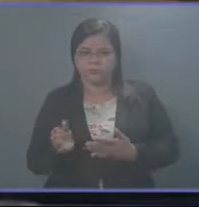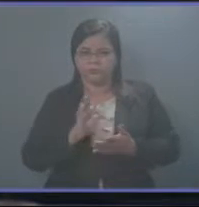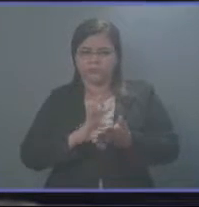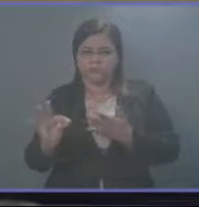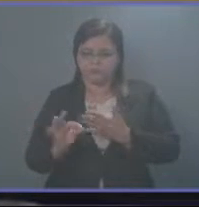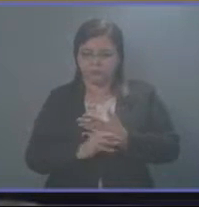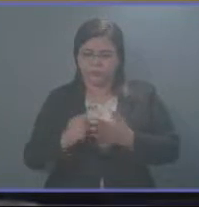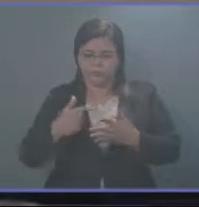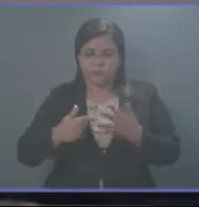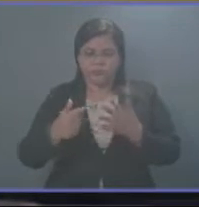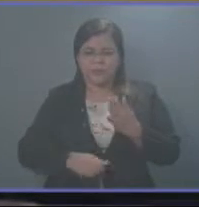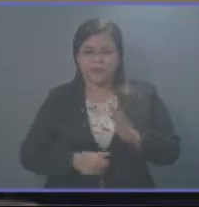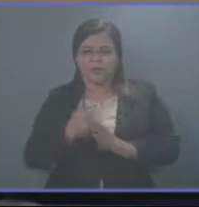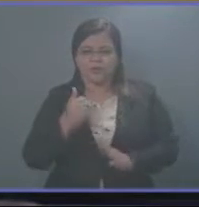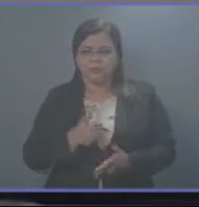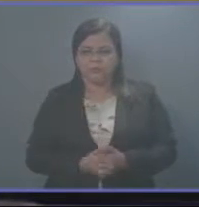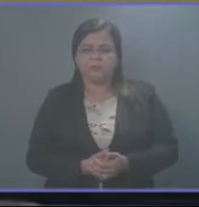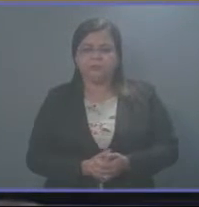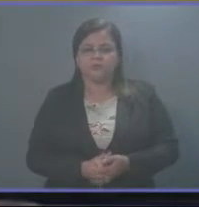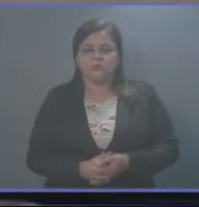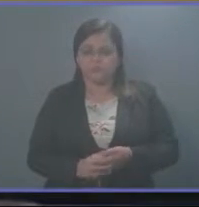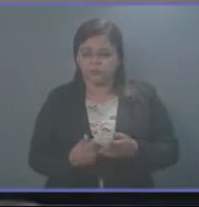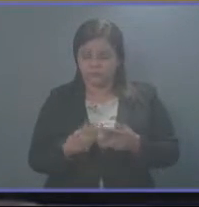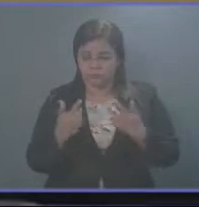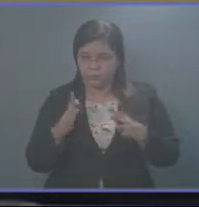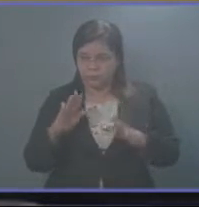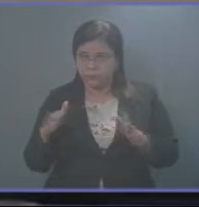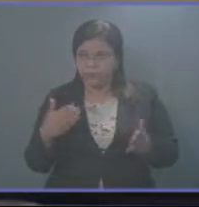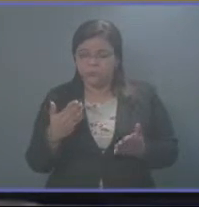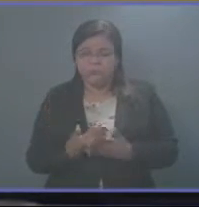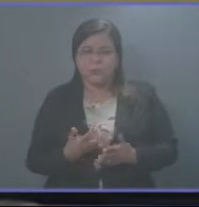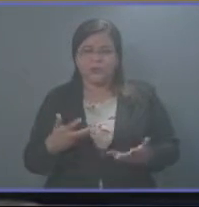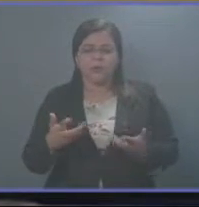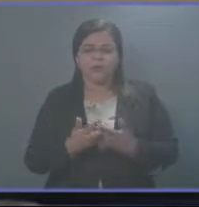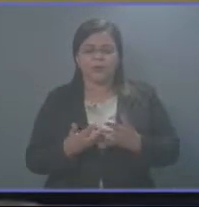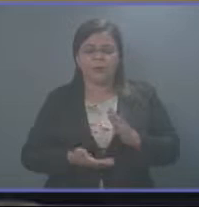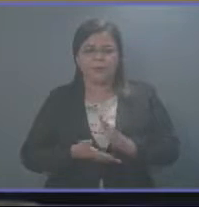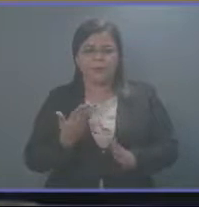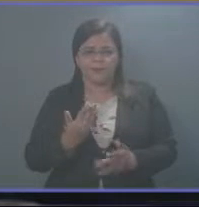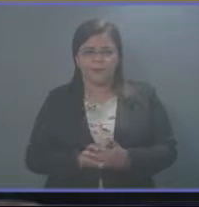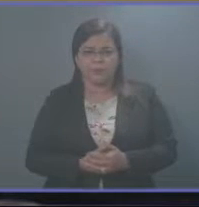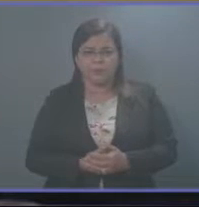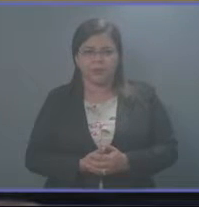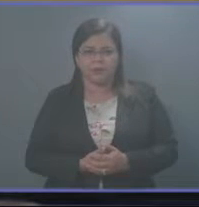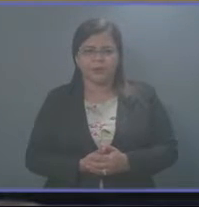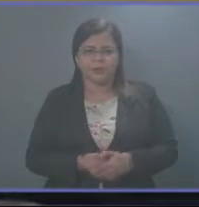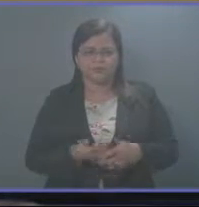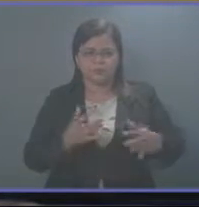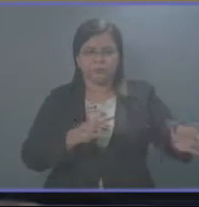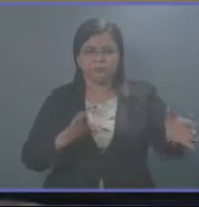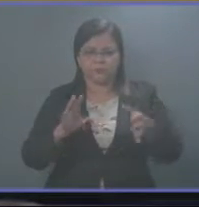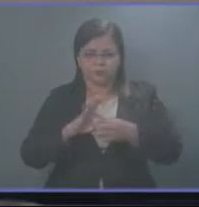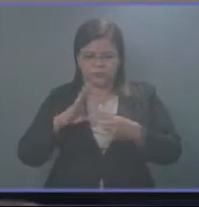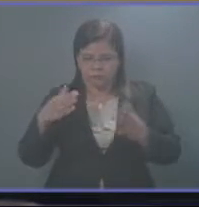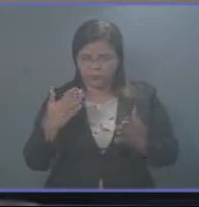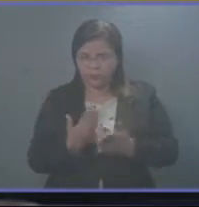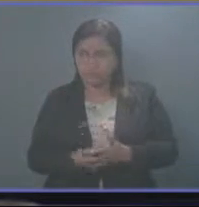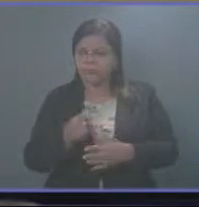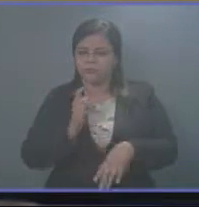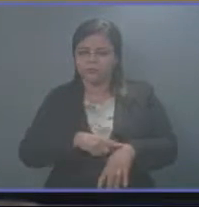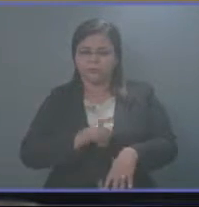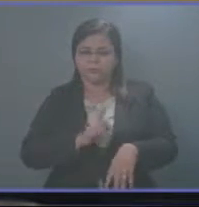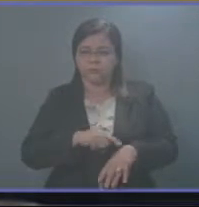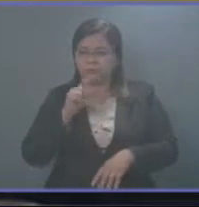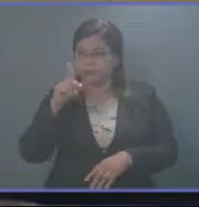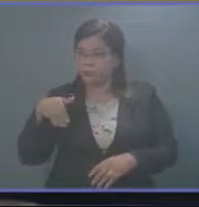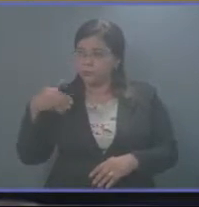decreto presentado, y consciente de la problemática planteada, considera necesaria la emisión de disposiciones transitorias para el plazo de un año